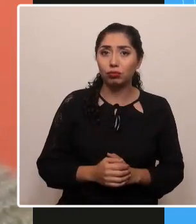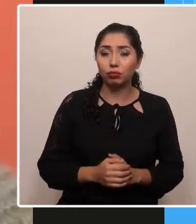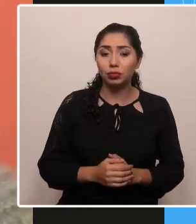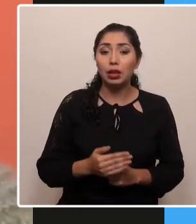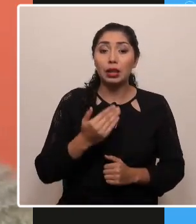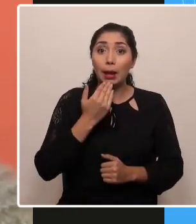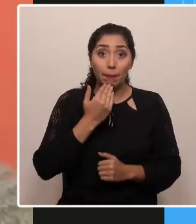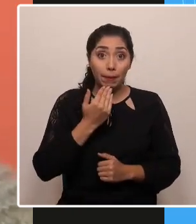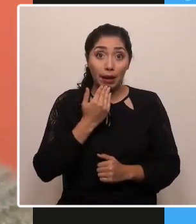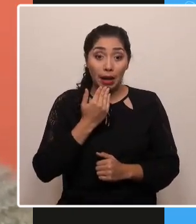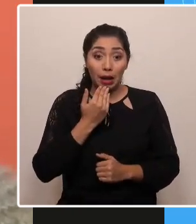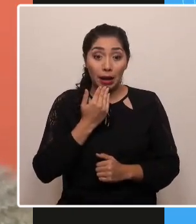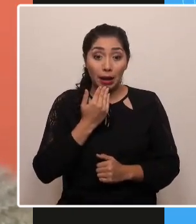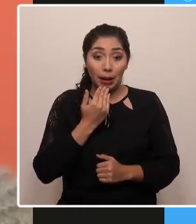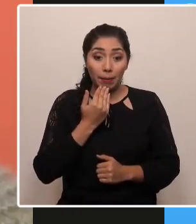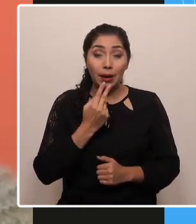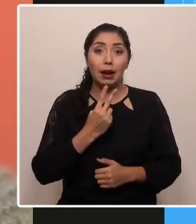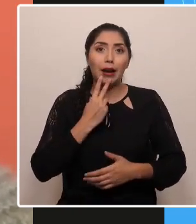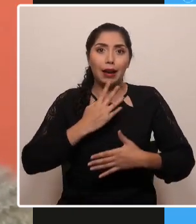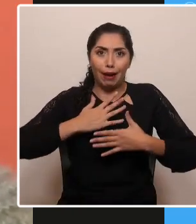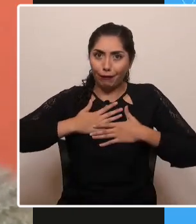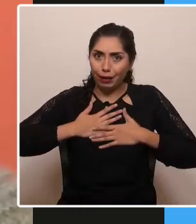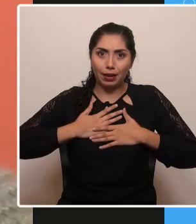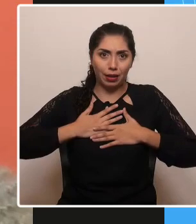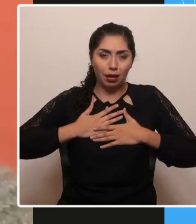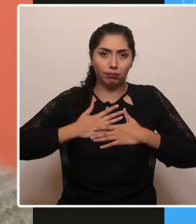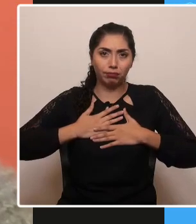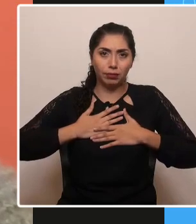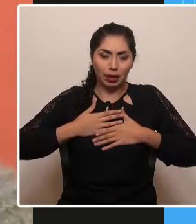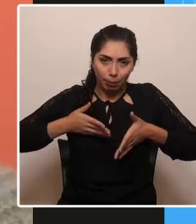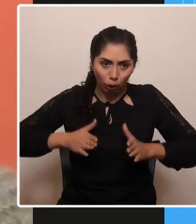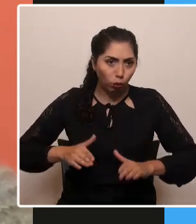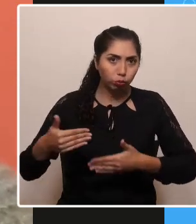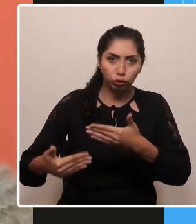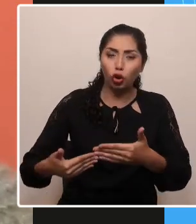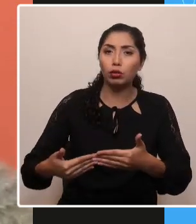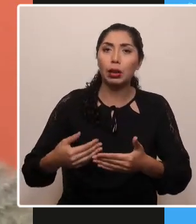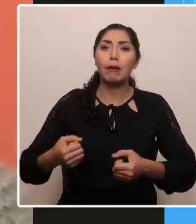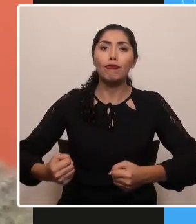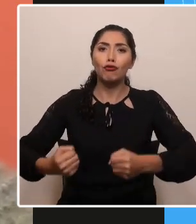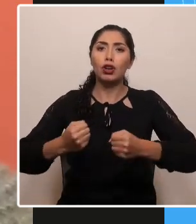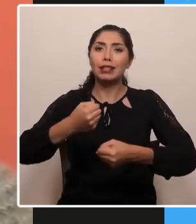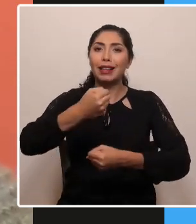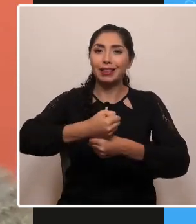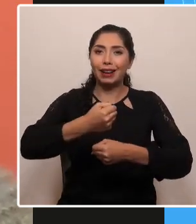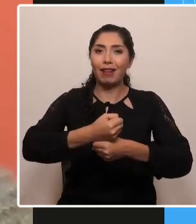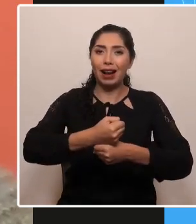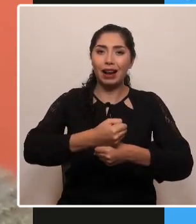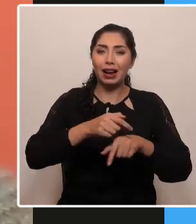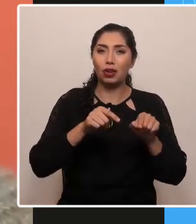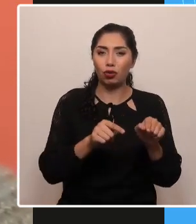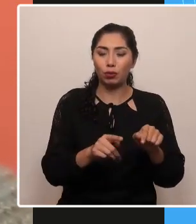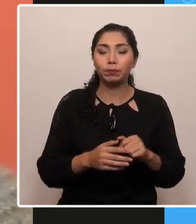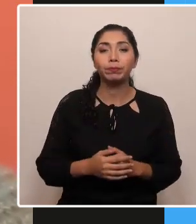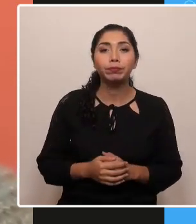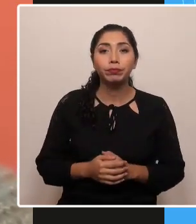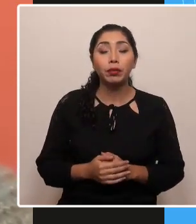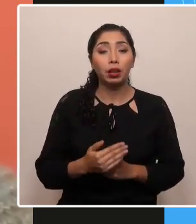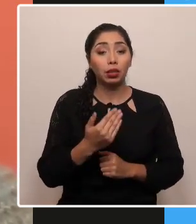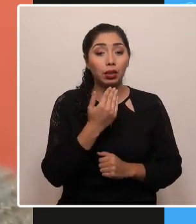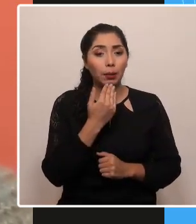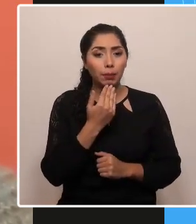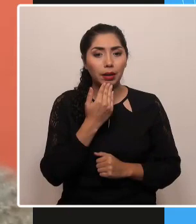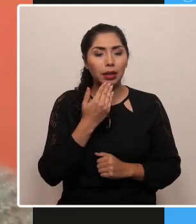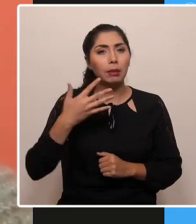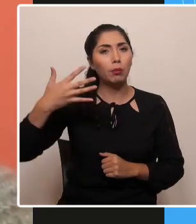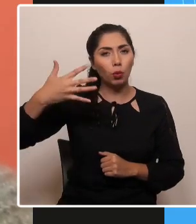producción y reproducción de la vida y de la fuerza de trabajo que se ofrece en el mercado laboral, así como también es